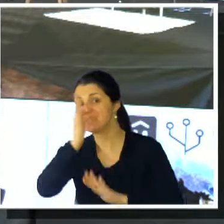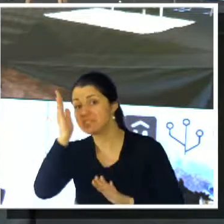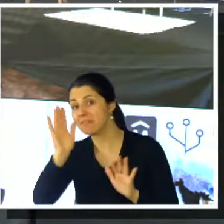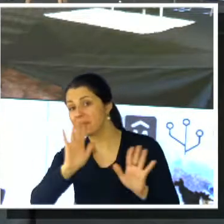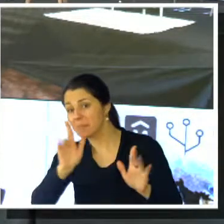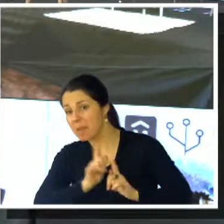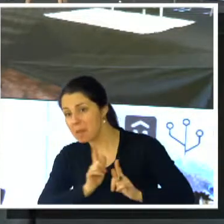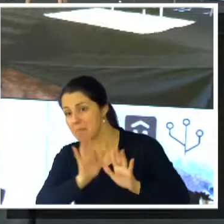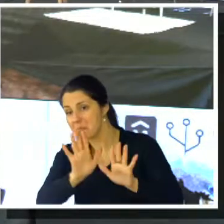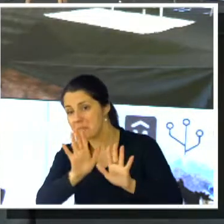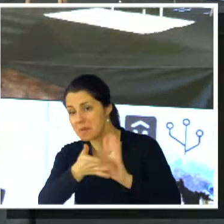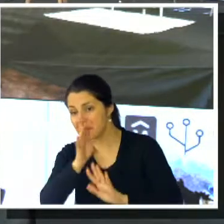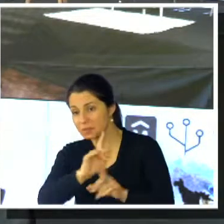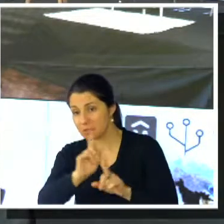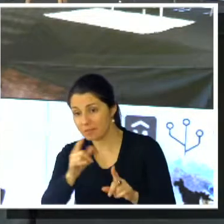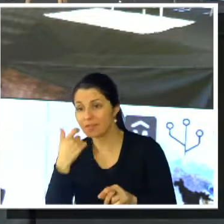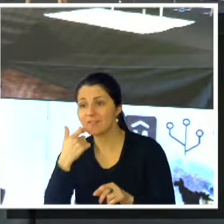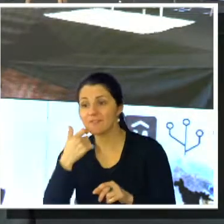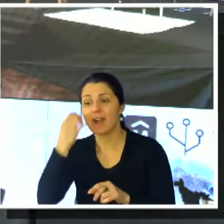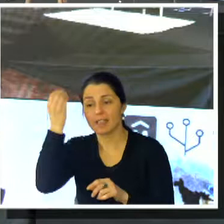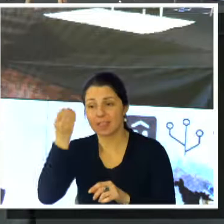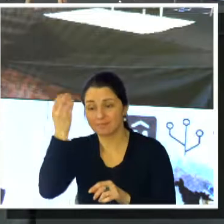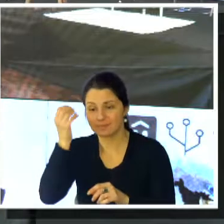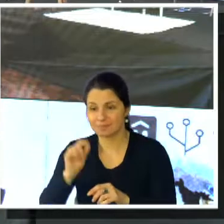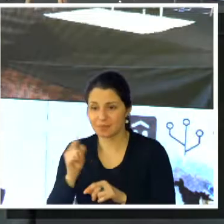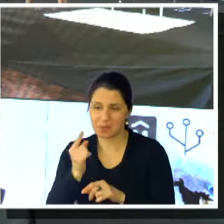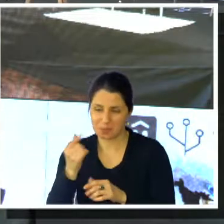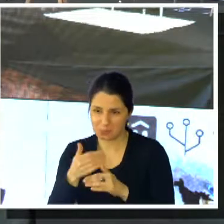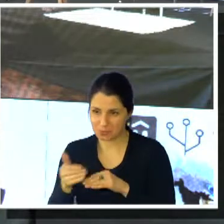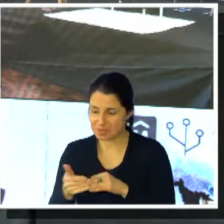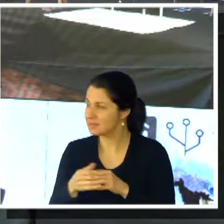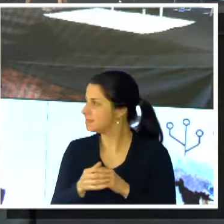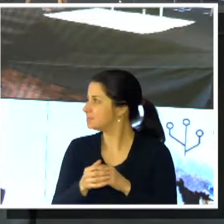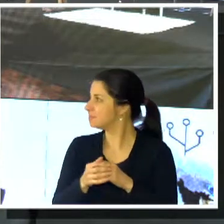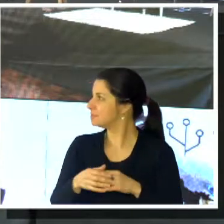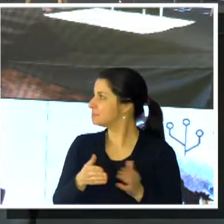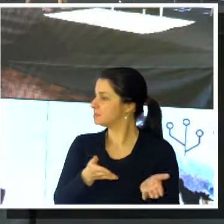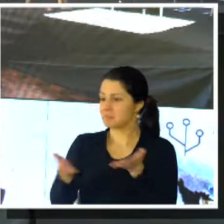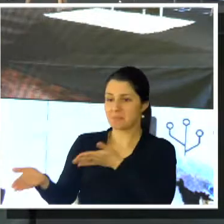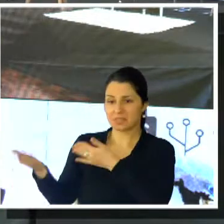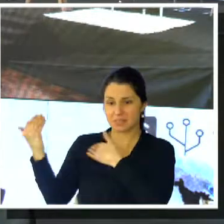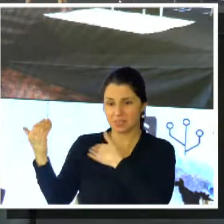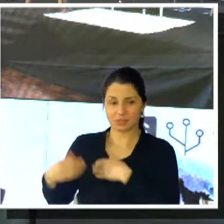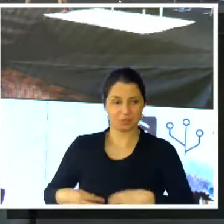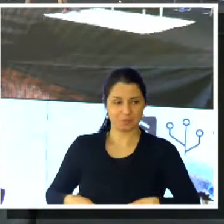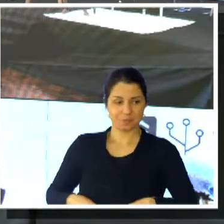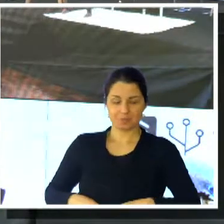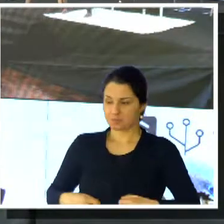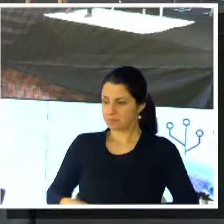vayan ustedes, queda un ratito más, vamos a pasar fenómeno. ¿Está la presentación por ahí? Sí, mira vos.